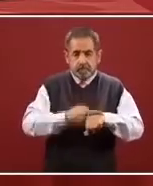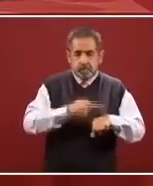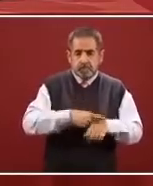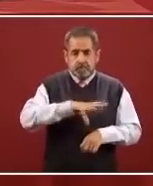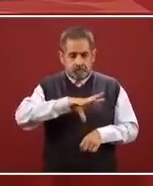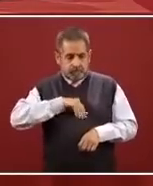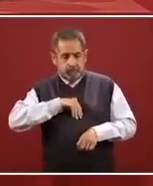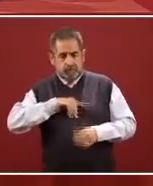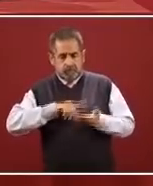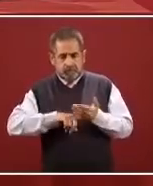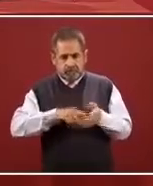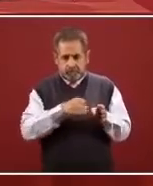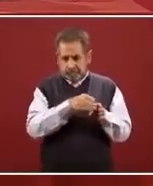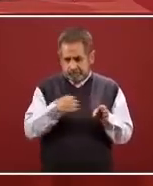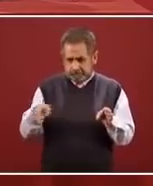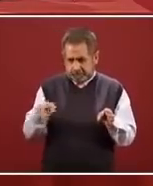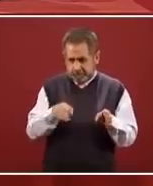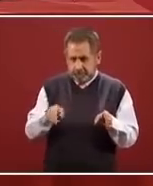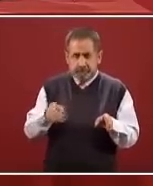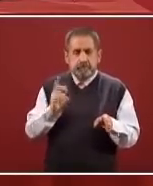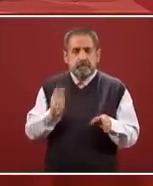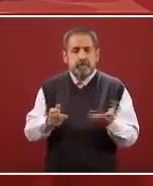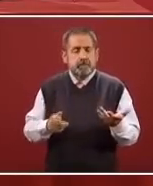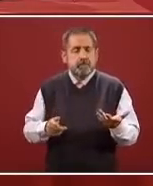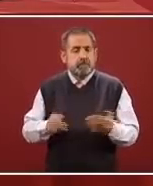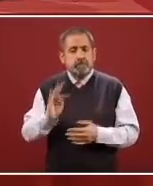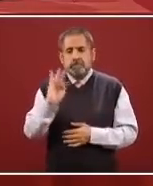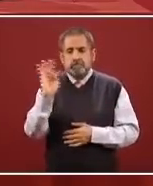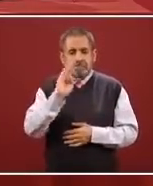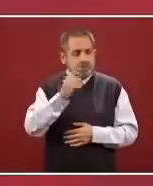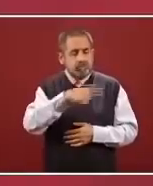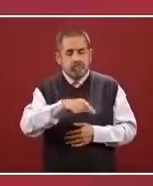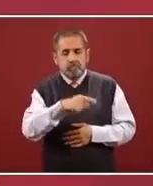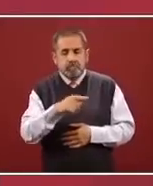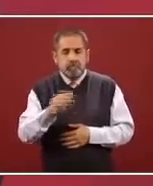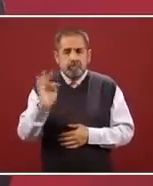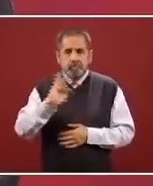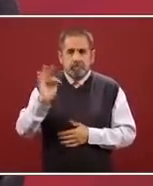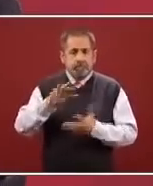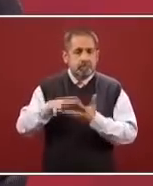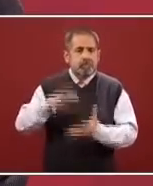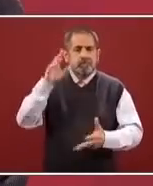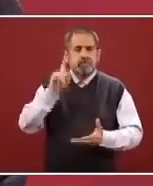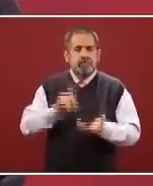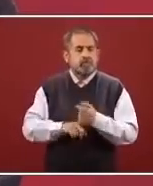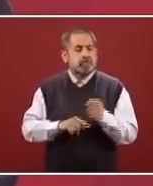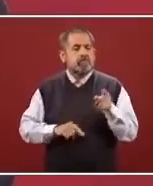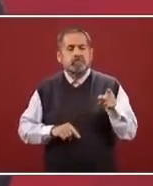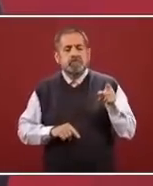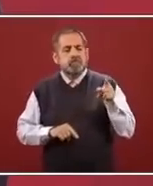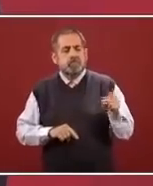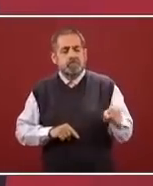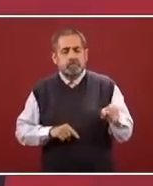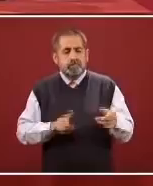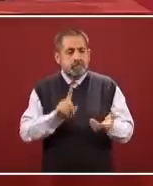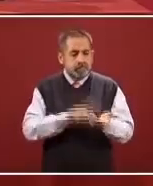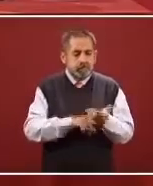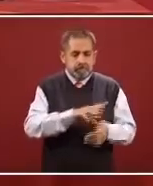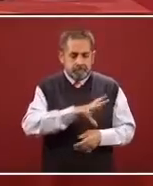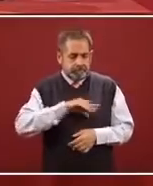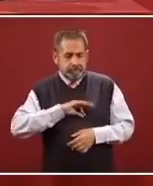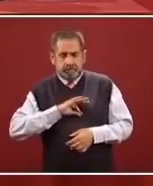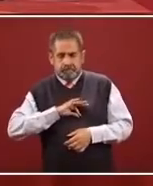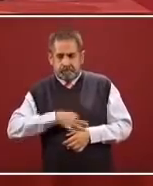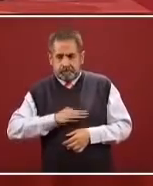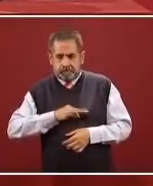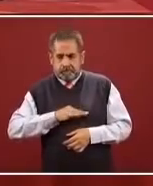estos grupos de edad. Y muy probablemente, o en la gran mayoría de los casos, quienes infectan a las